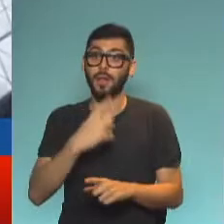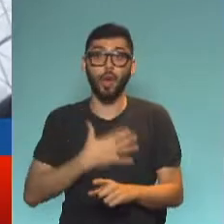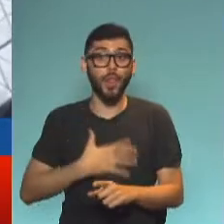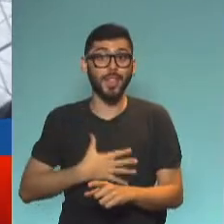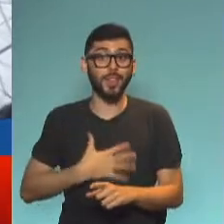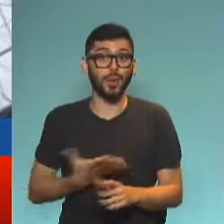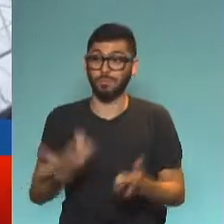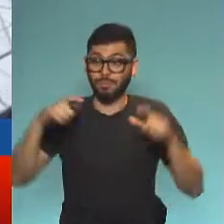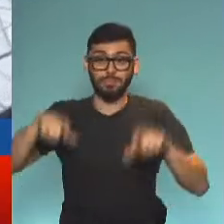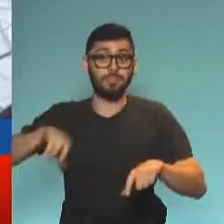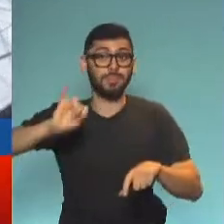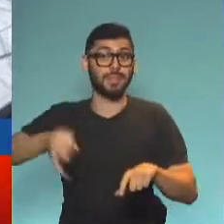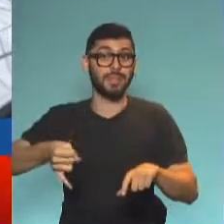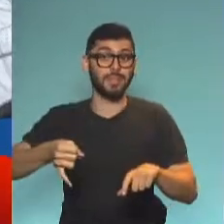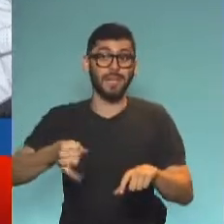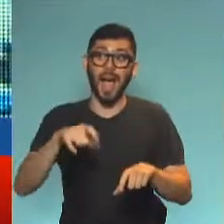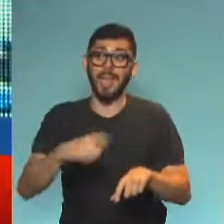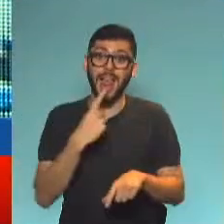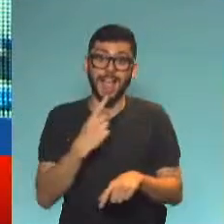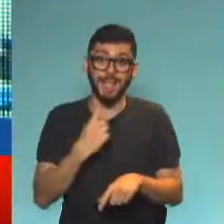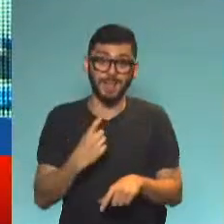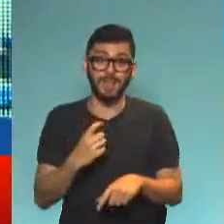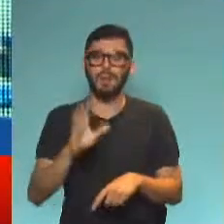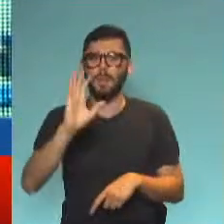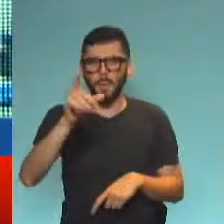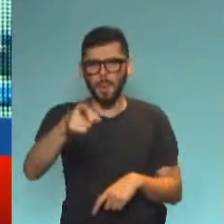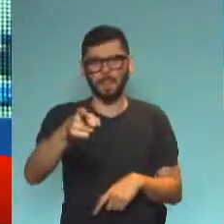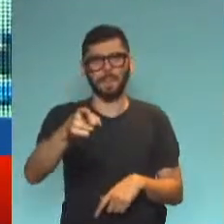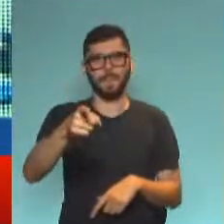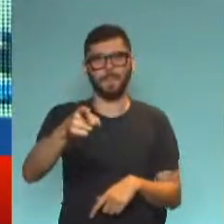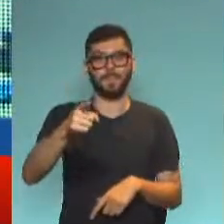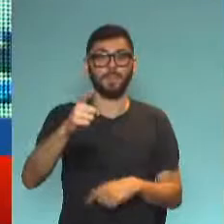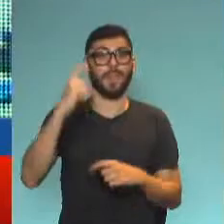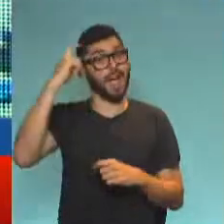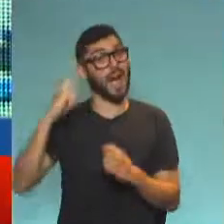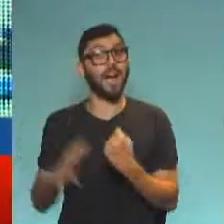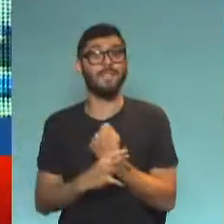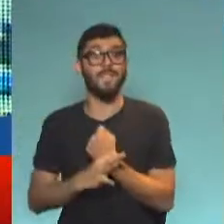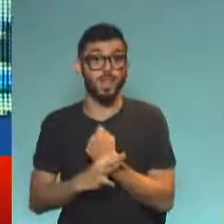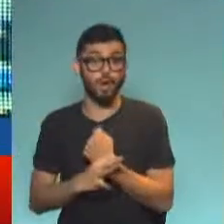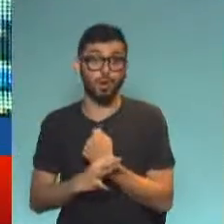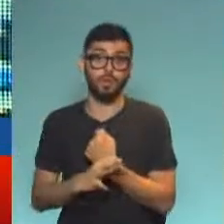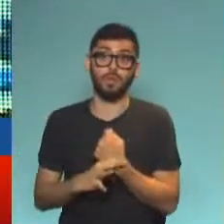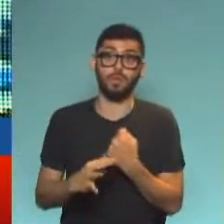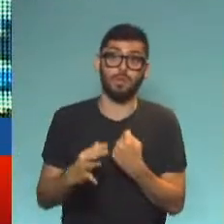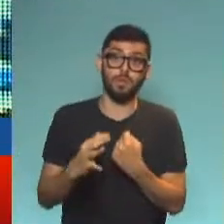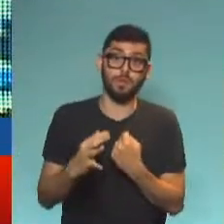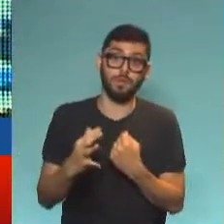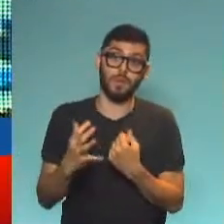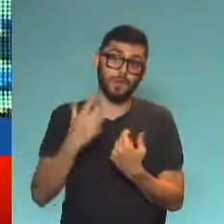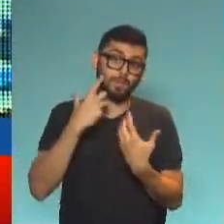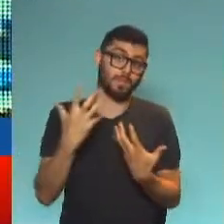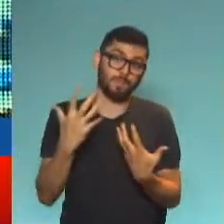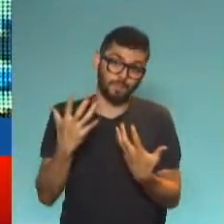de hacer la Copa América en el estadio de River. Vamos a compartir la palabra del jefe de gabinete Santiago Cafiero, diciendo justamente esto que tiene toda la lógica del mundo, ¿no?